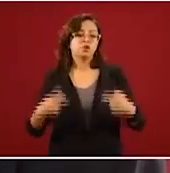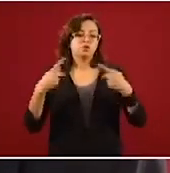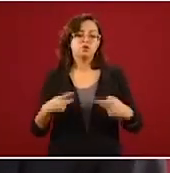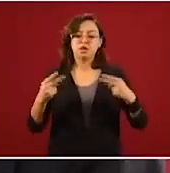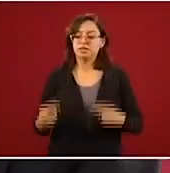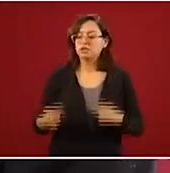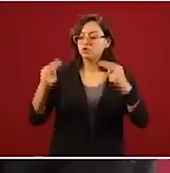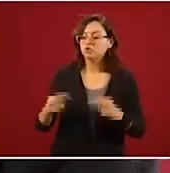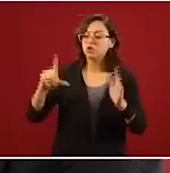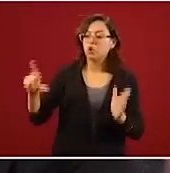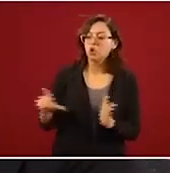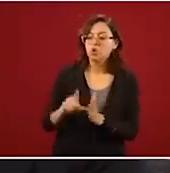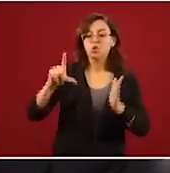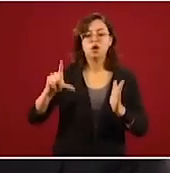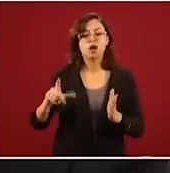del dueño de un establecimiento